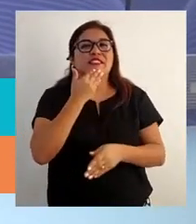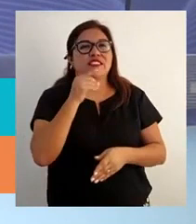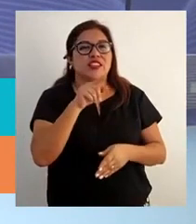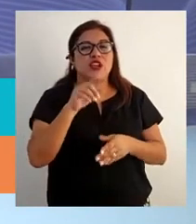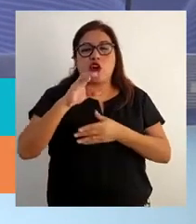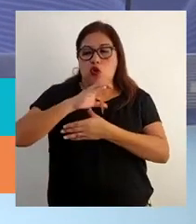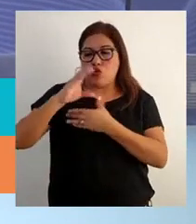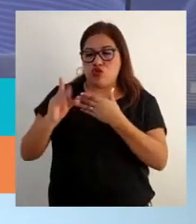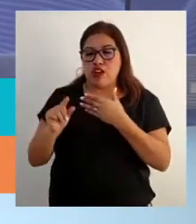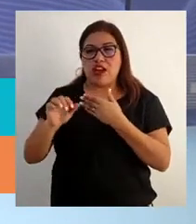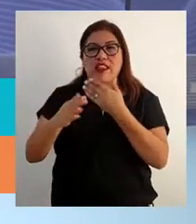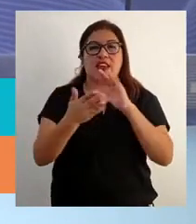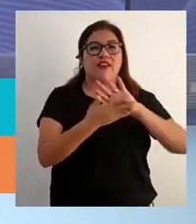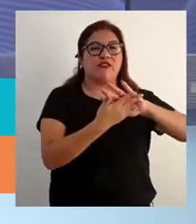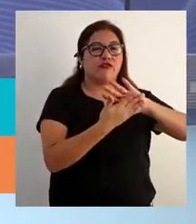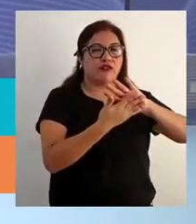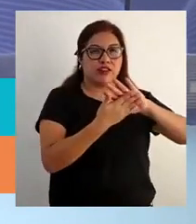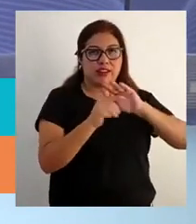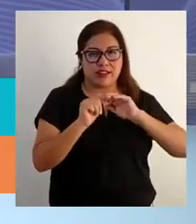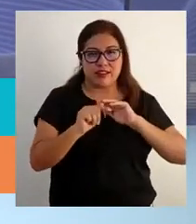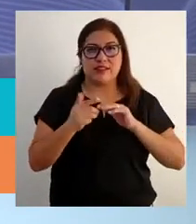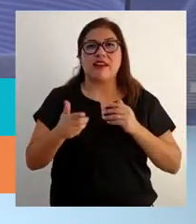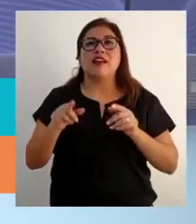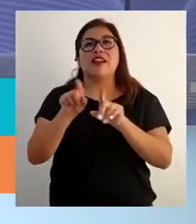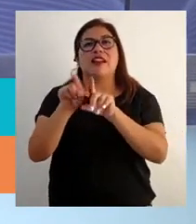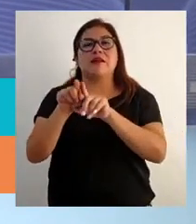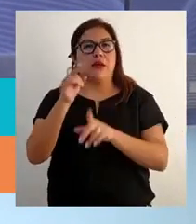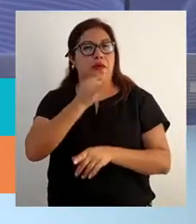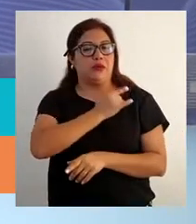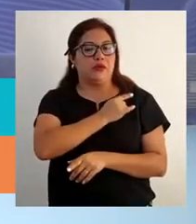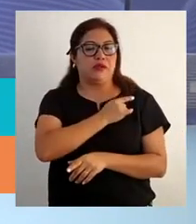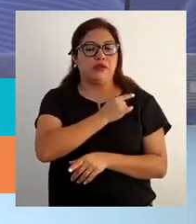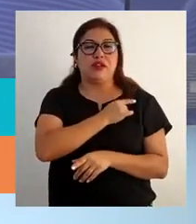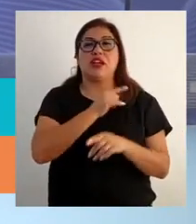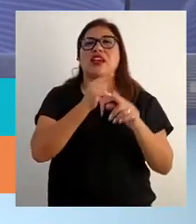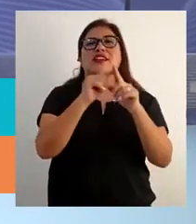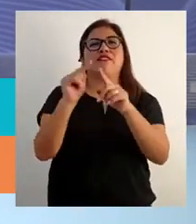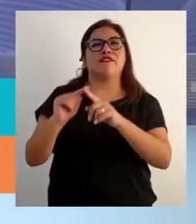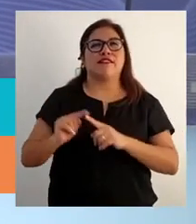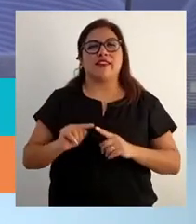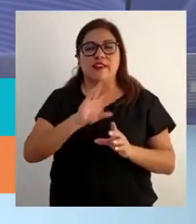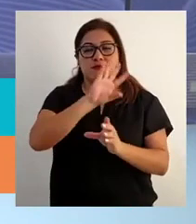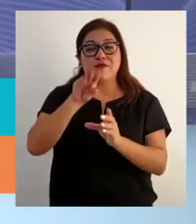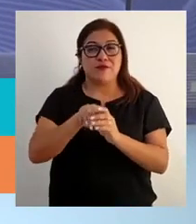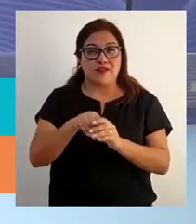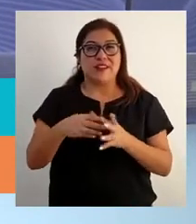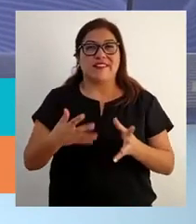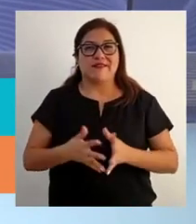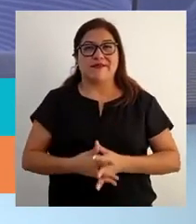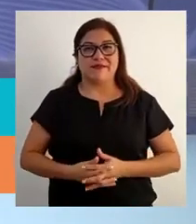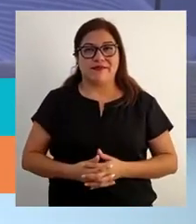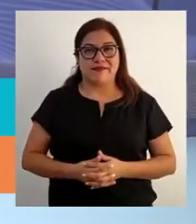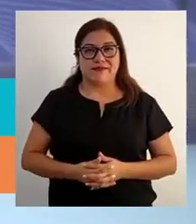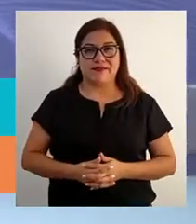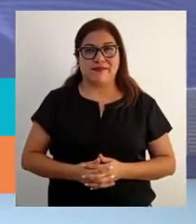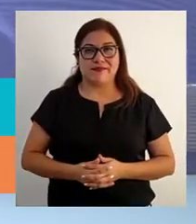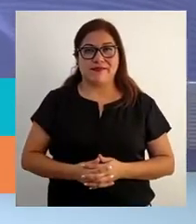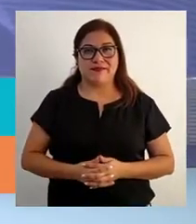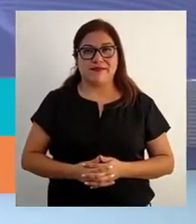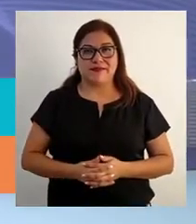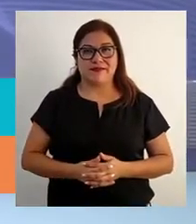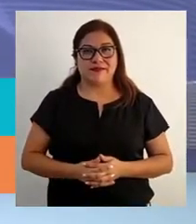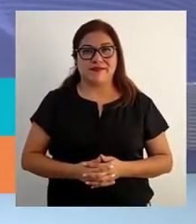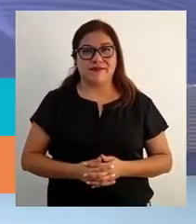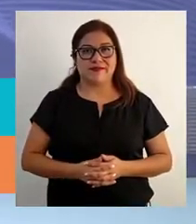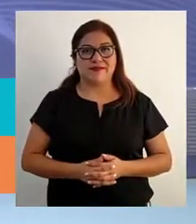con Defensoría del Pueblo, con las universidades y con todos los involucrados. Doctor, usted ha tocado